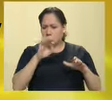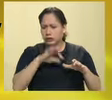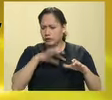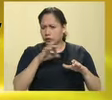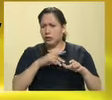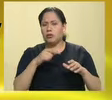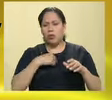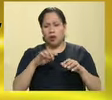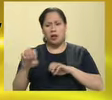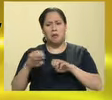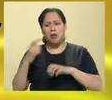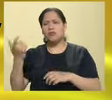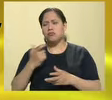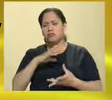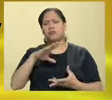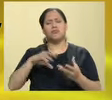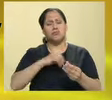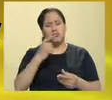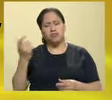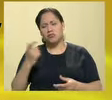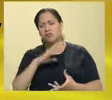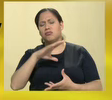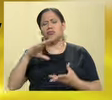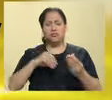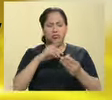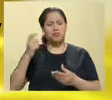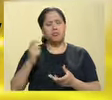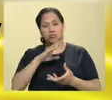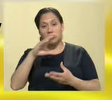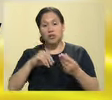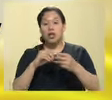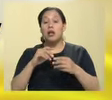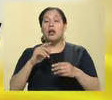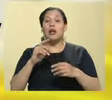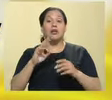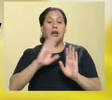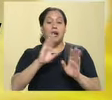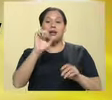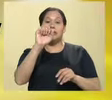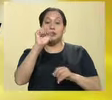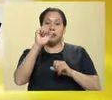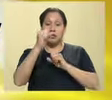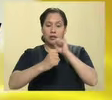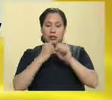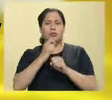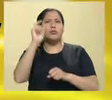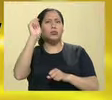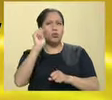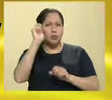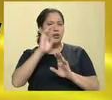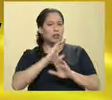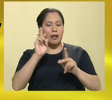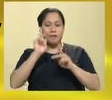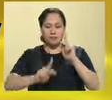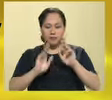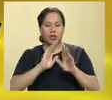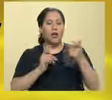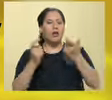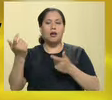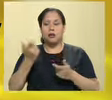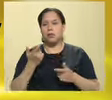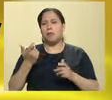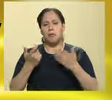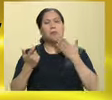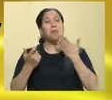tienes tu empleo y viviste bien, pues a los 60 años de edad te van a jubilar uh-huh. y se van a cortar tus ingresos. Si bien te va, sí, claro.